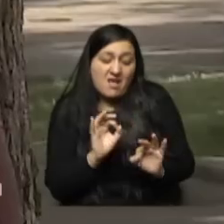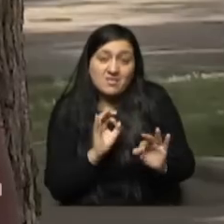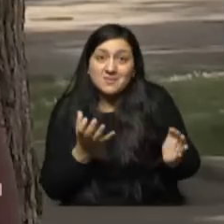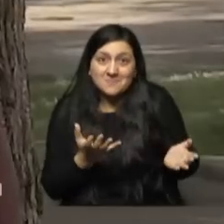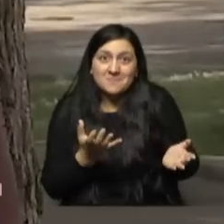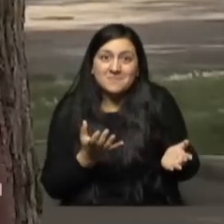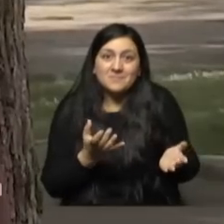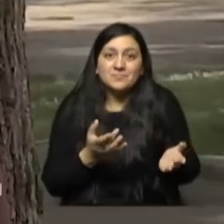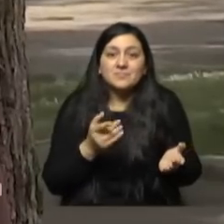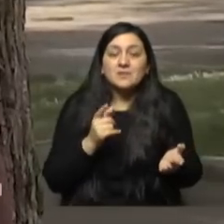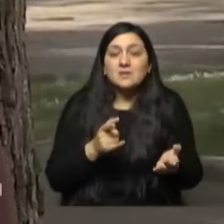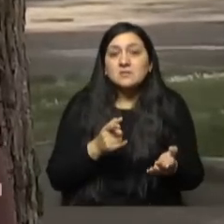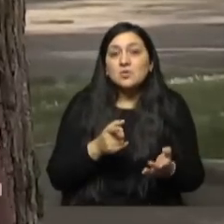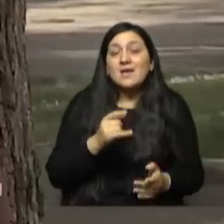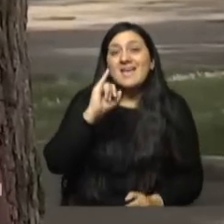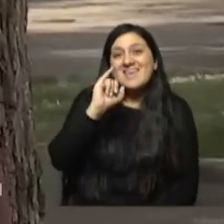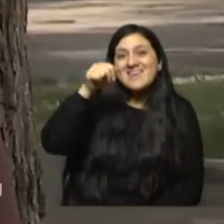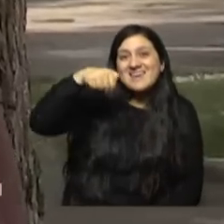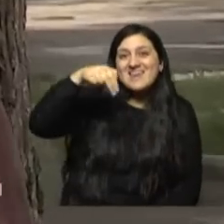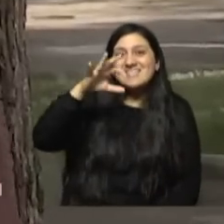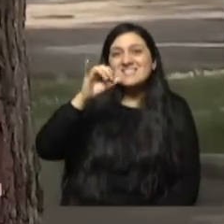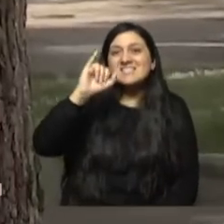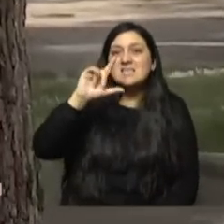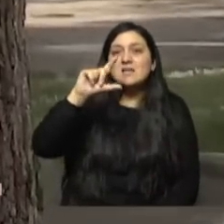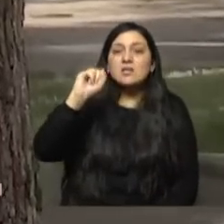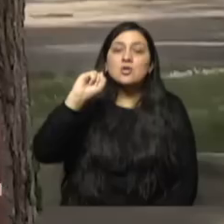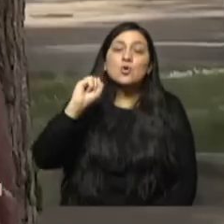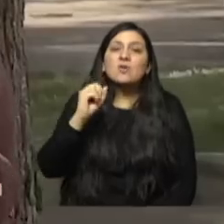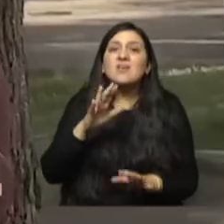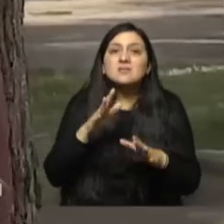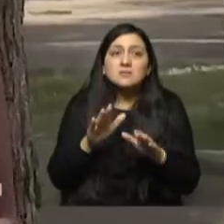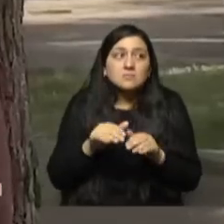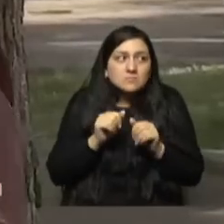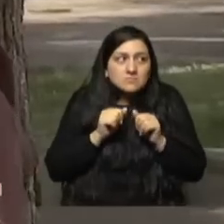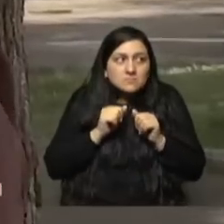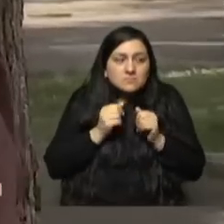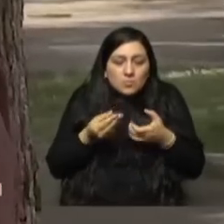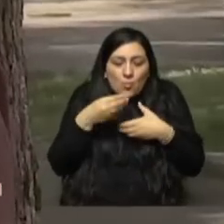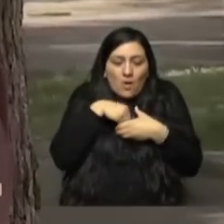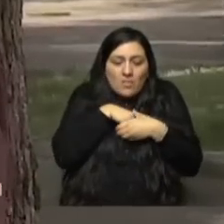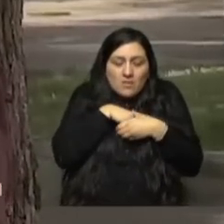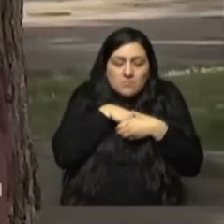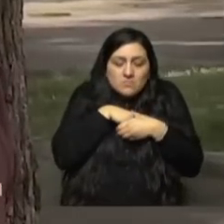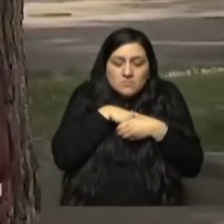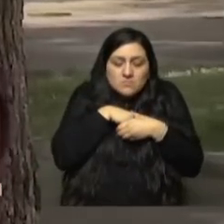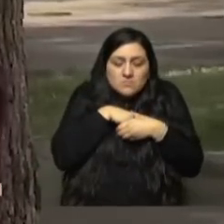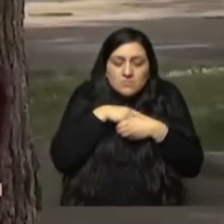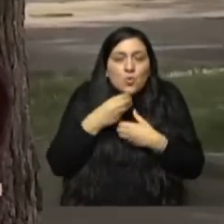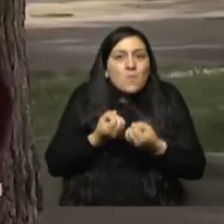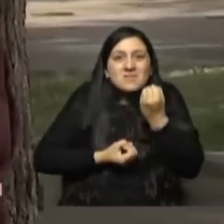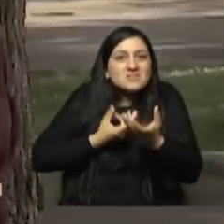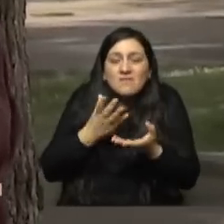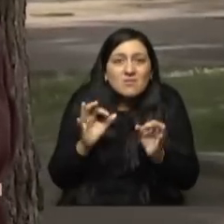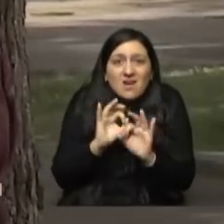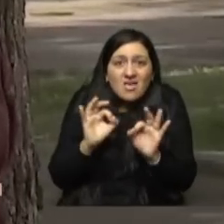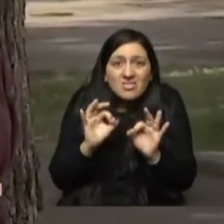que se da en llamar el incilio. Es decir, nos quedamos retraídos en nosotros mismos. Que fue una forma